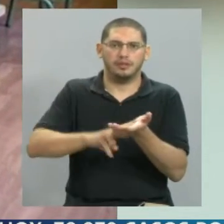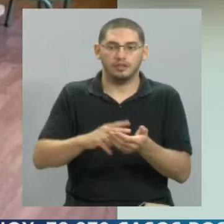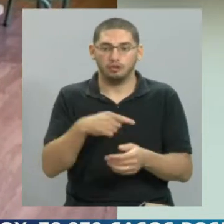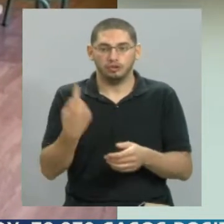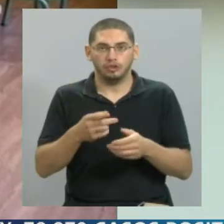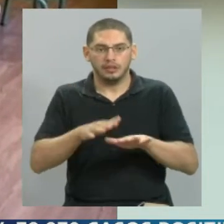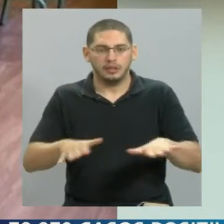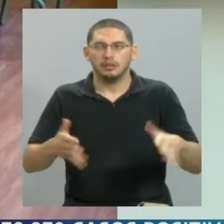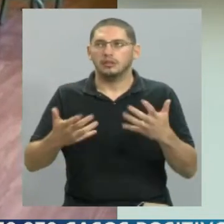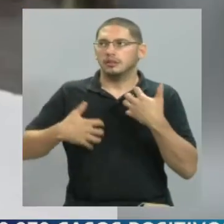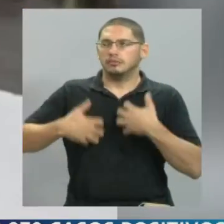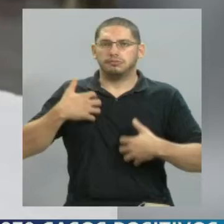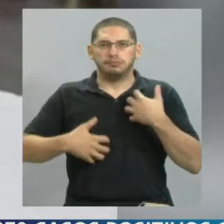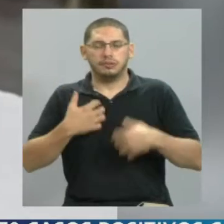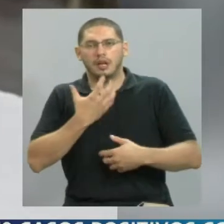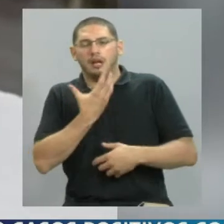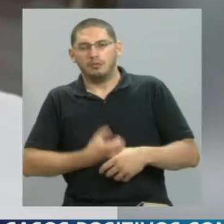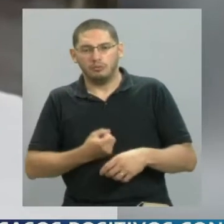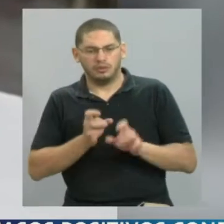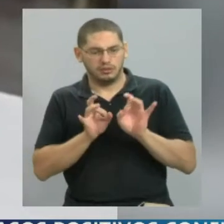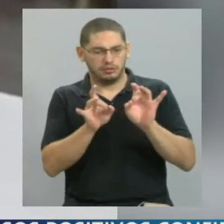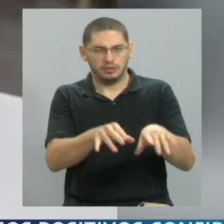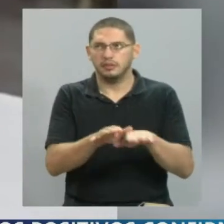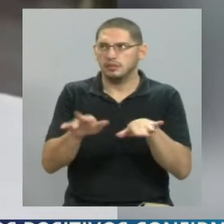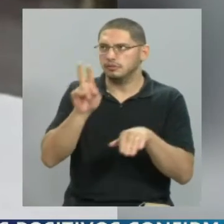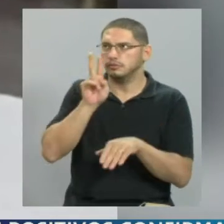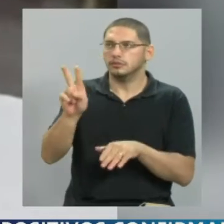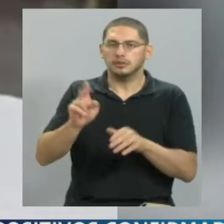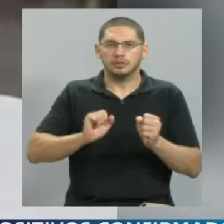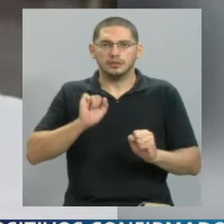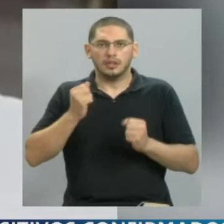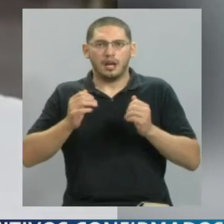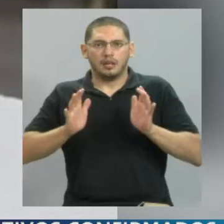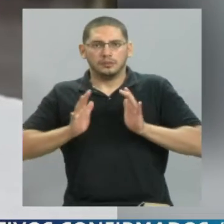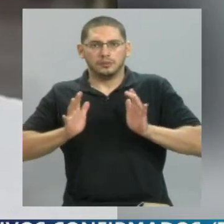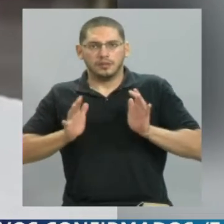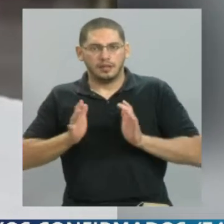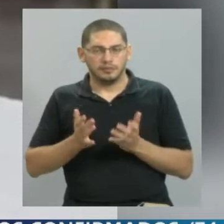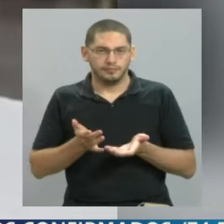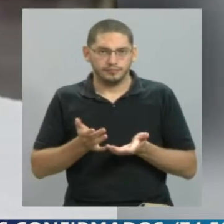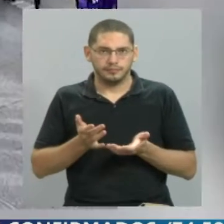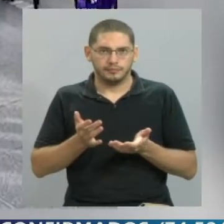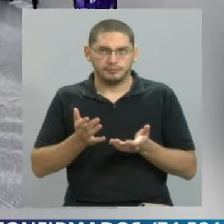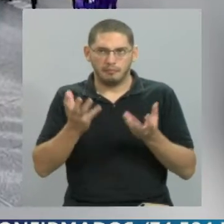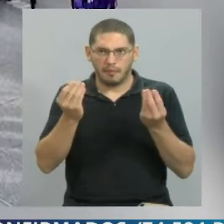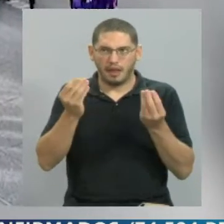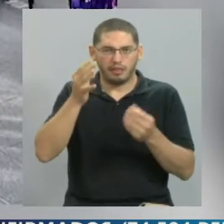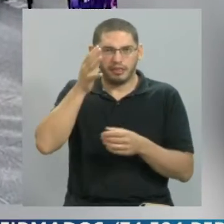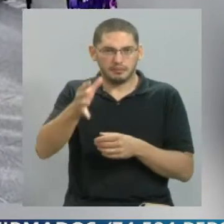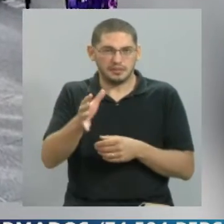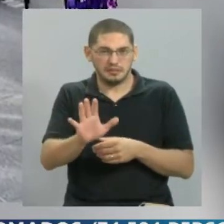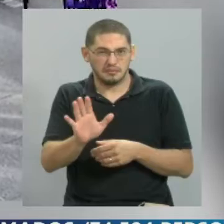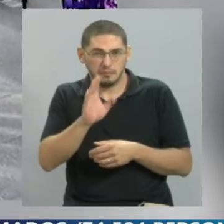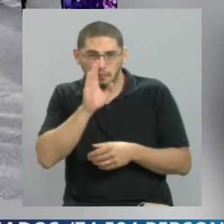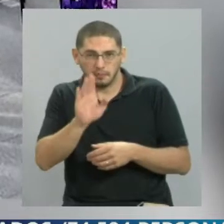una angustia exagerada para no generar pánico, que es un miedo exagerado a cualquier cosa, ¿no es cierto?